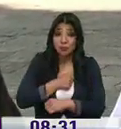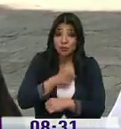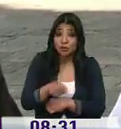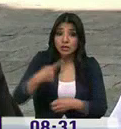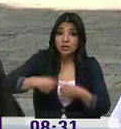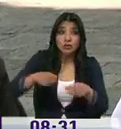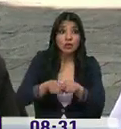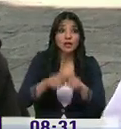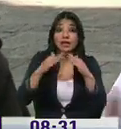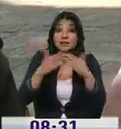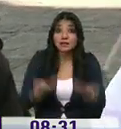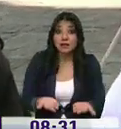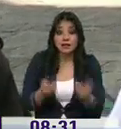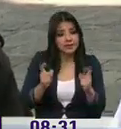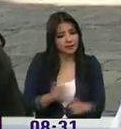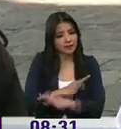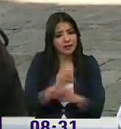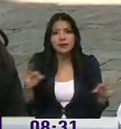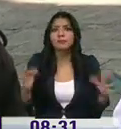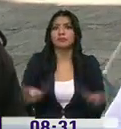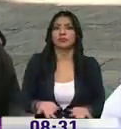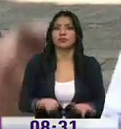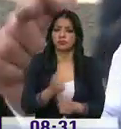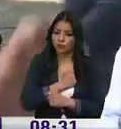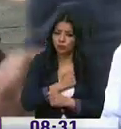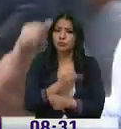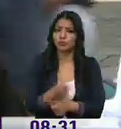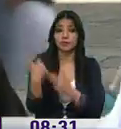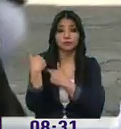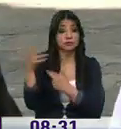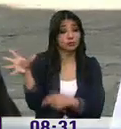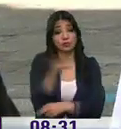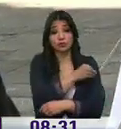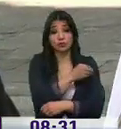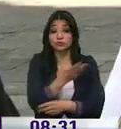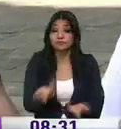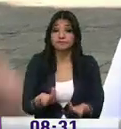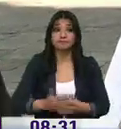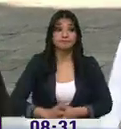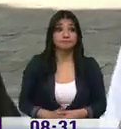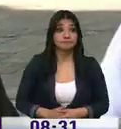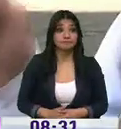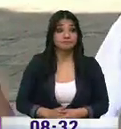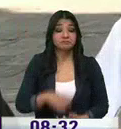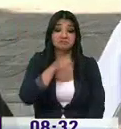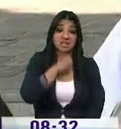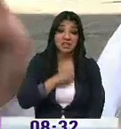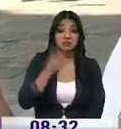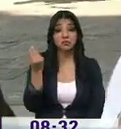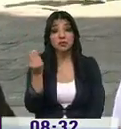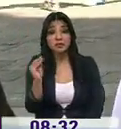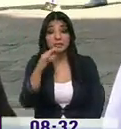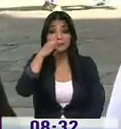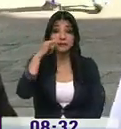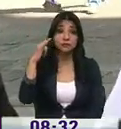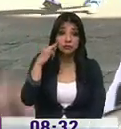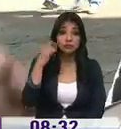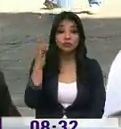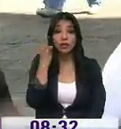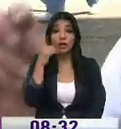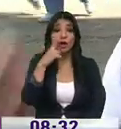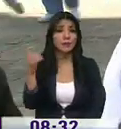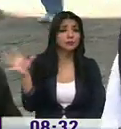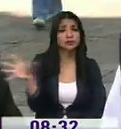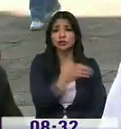pertenece. Tenemos que hacer lo nuestro y es responsabilidad de todos los seres humanos. Viejos, jóvenes, niños,